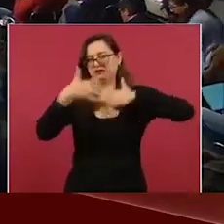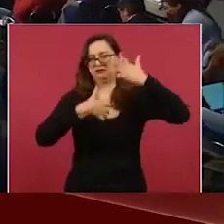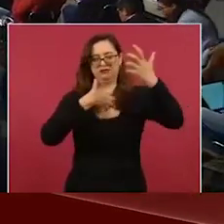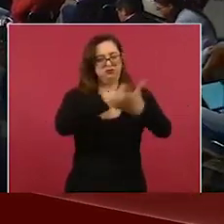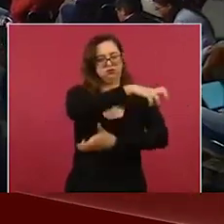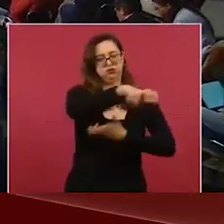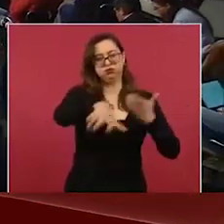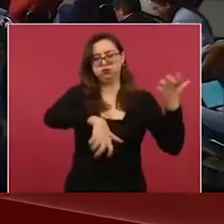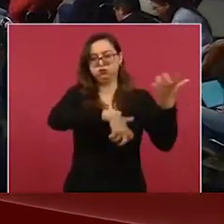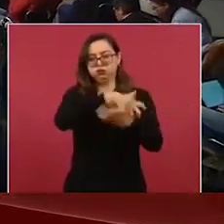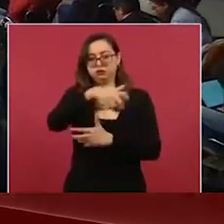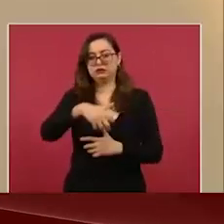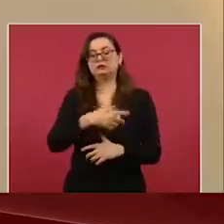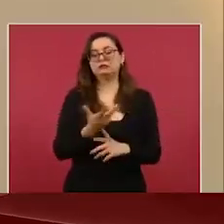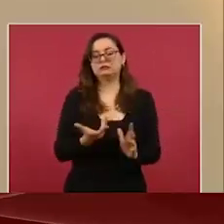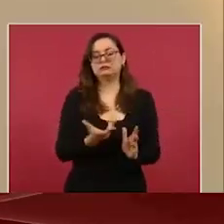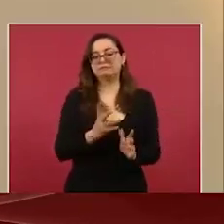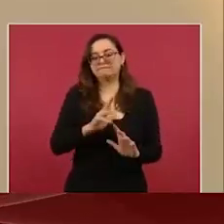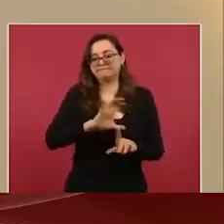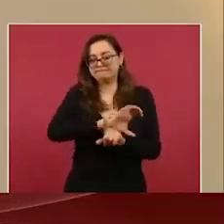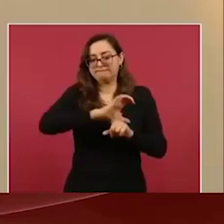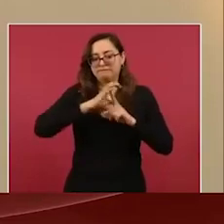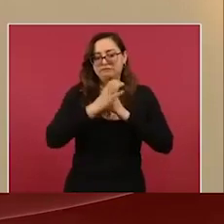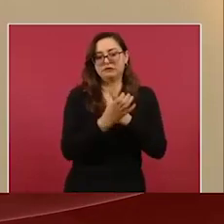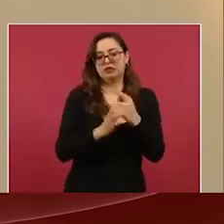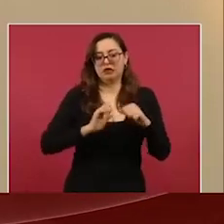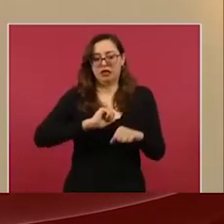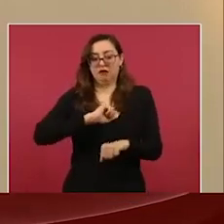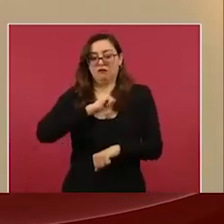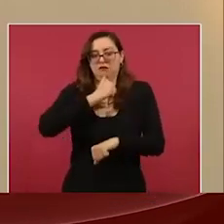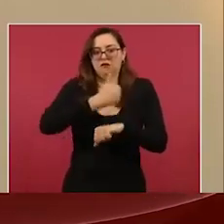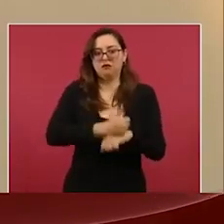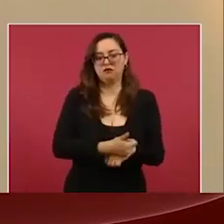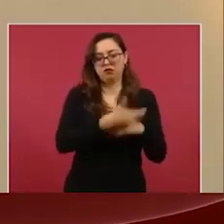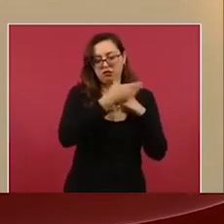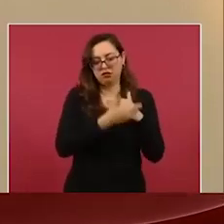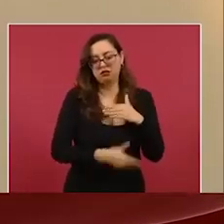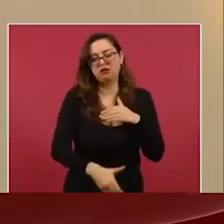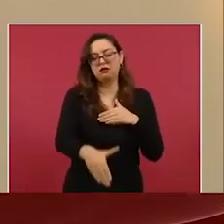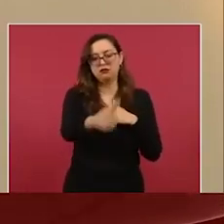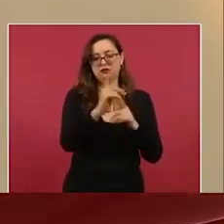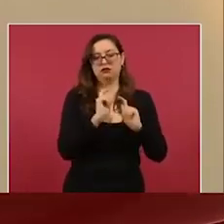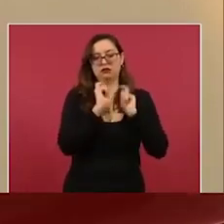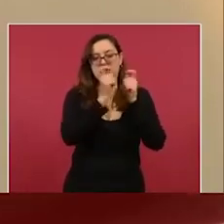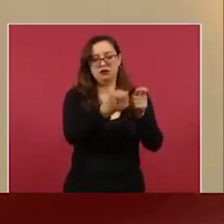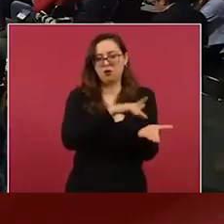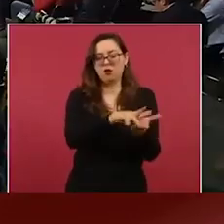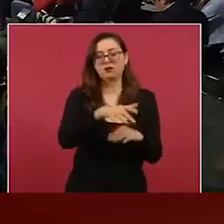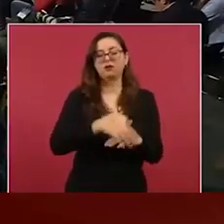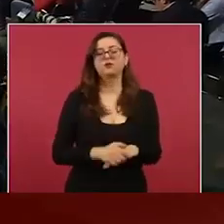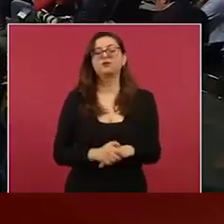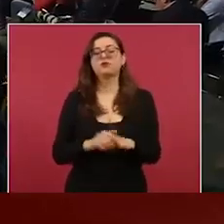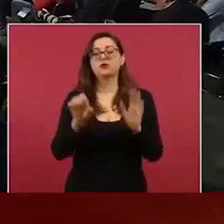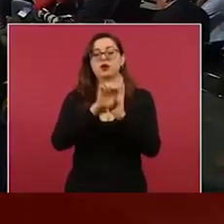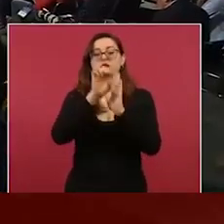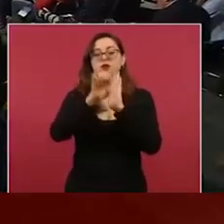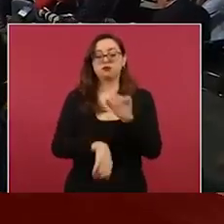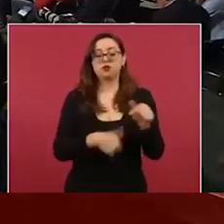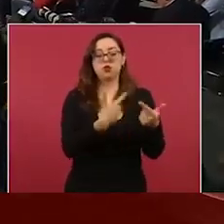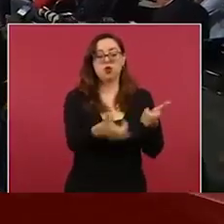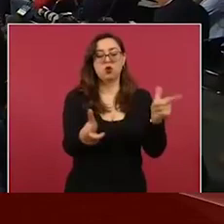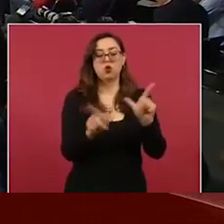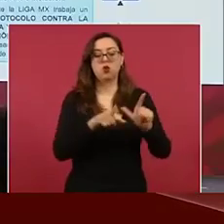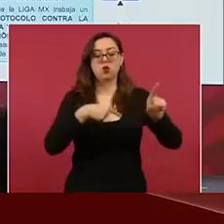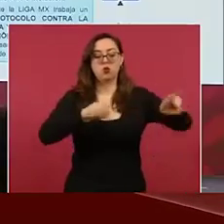Estas medidas, dijo, se han implementado con la colaboración de la Liga MX y la Federación Mexicana de Fútbol, entre otras instancias,